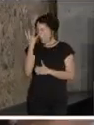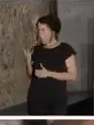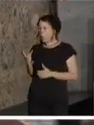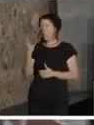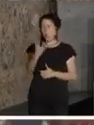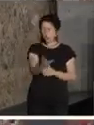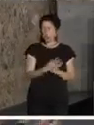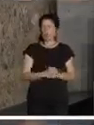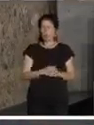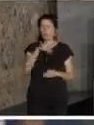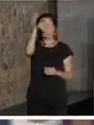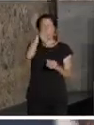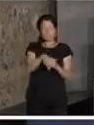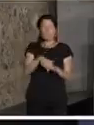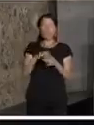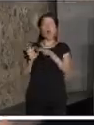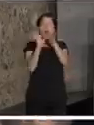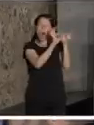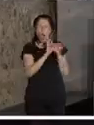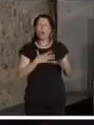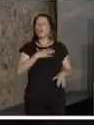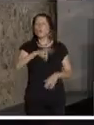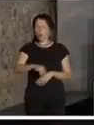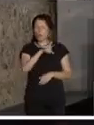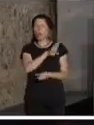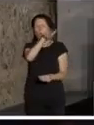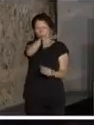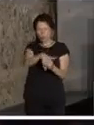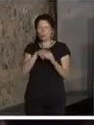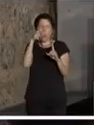cuatro años el voto a unidas podemos